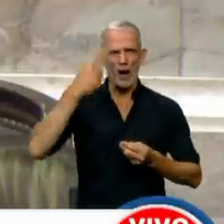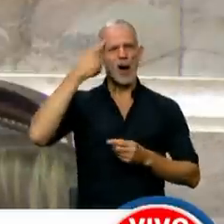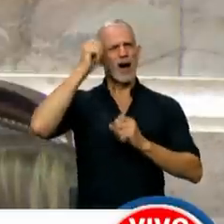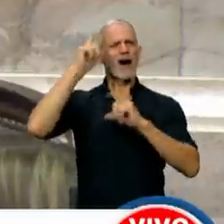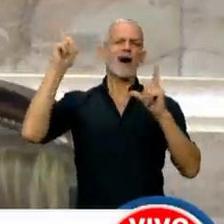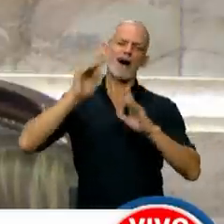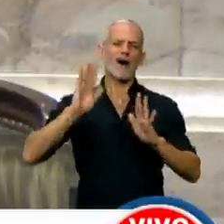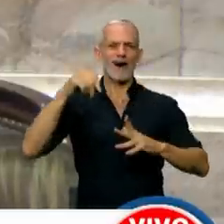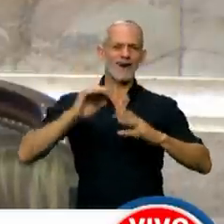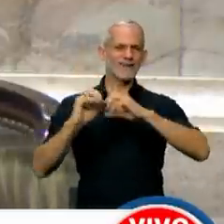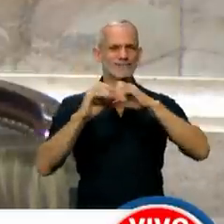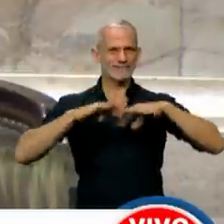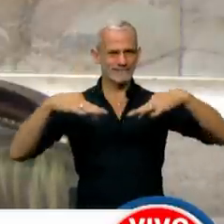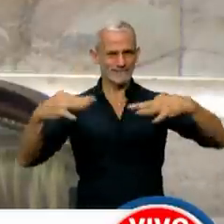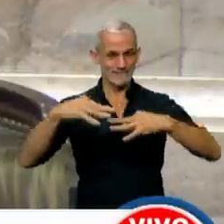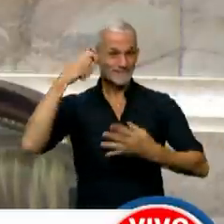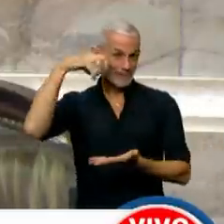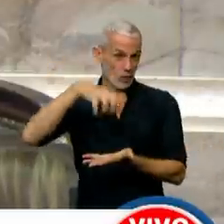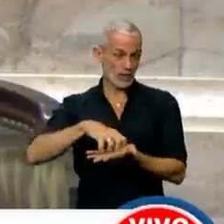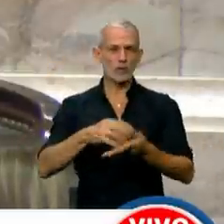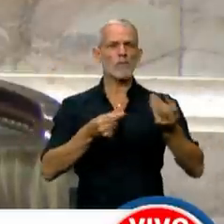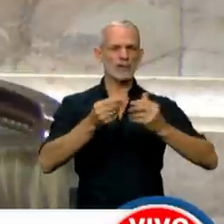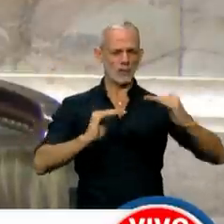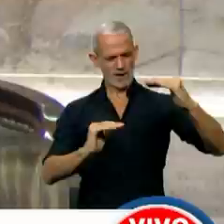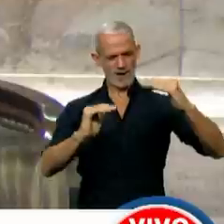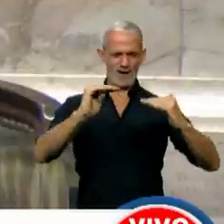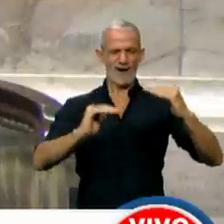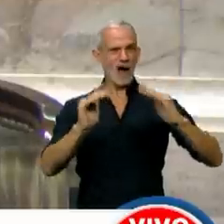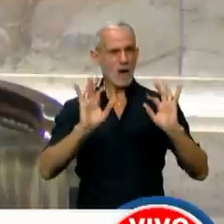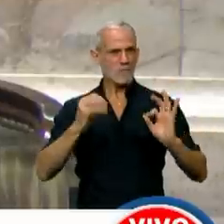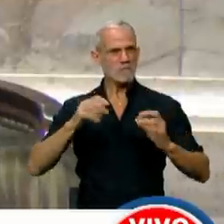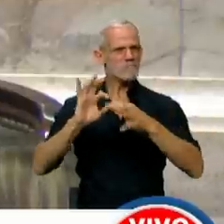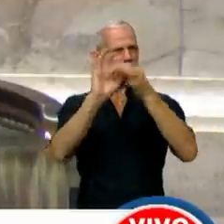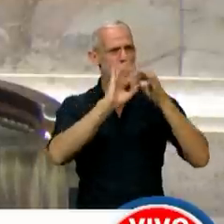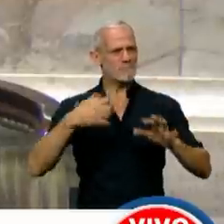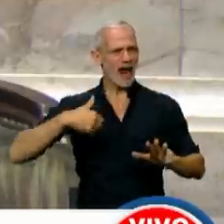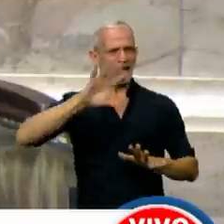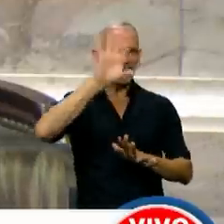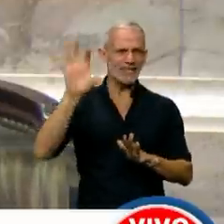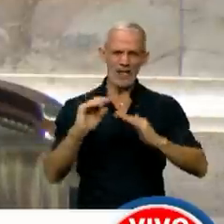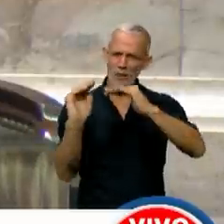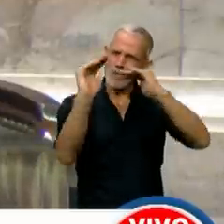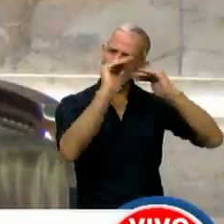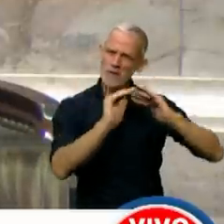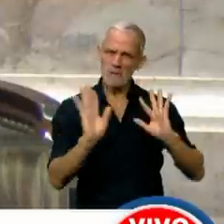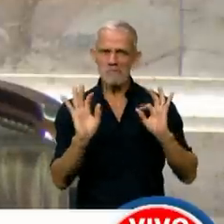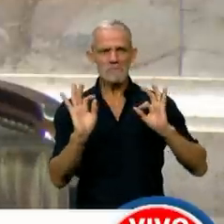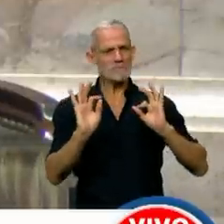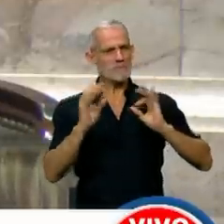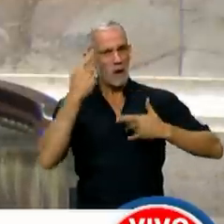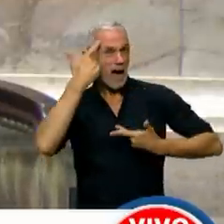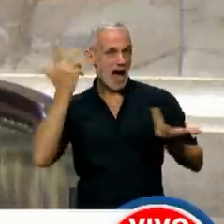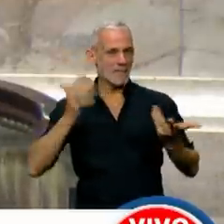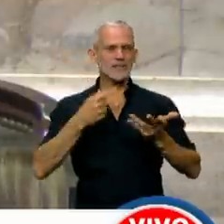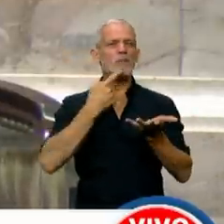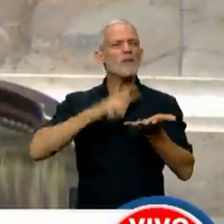que íbamos a tratar en este recinto un presupuesto equilibrado un presupuesto federal un presupuesto que tendía a la baja